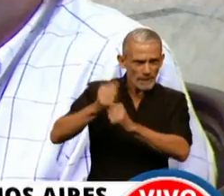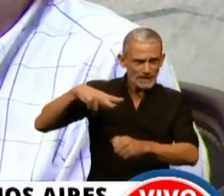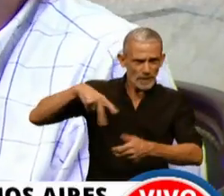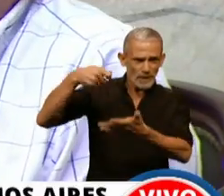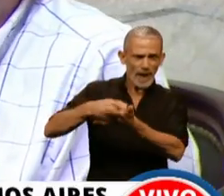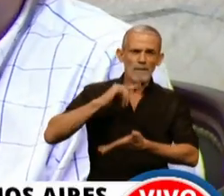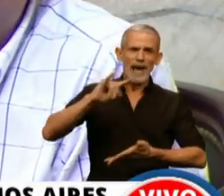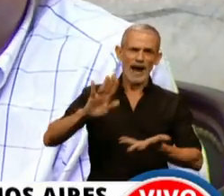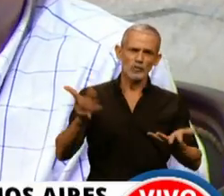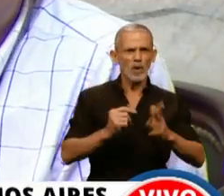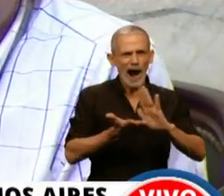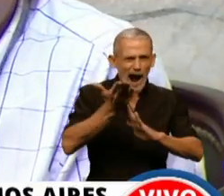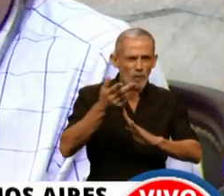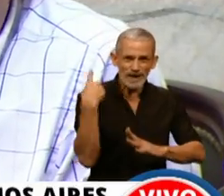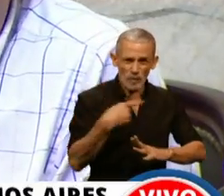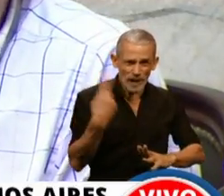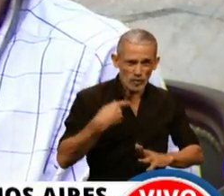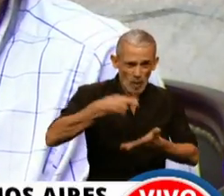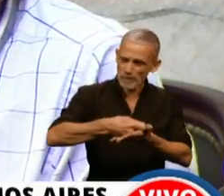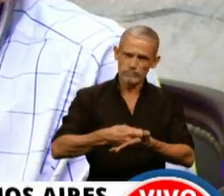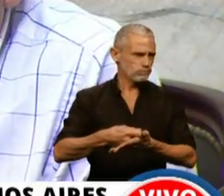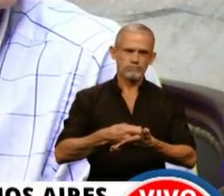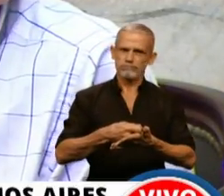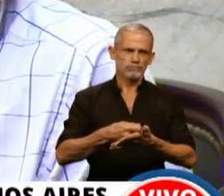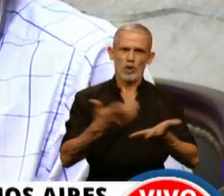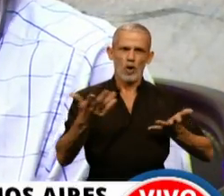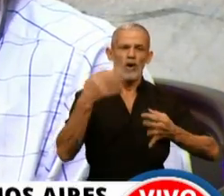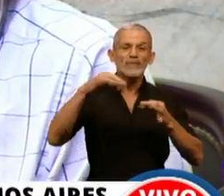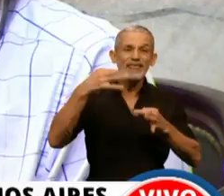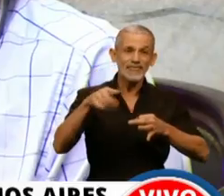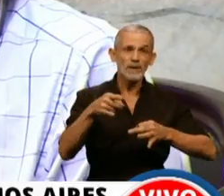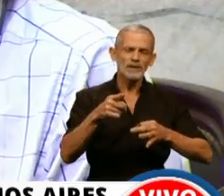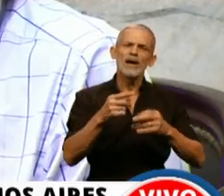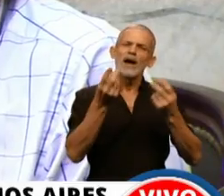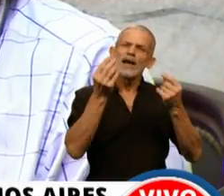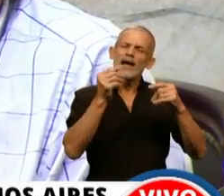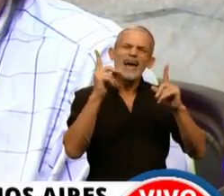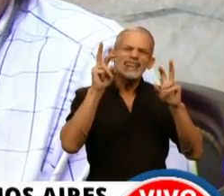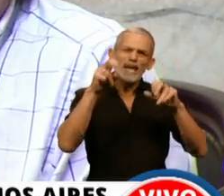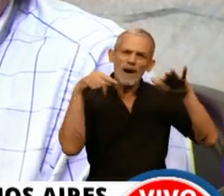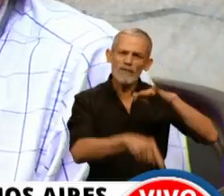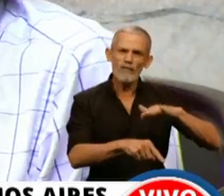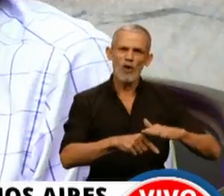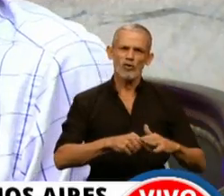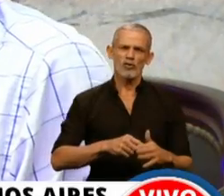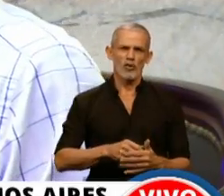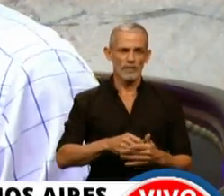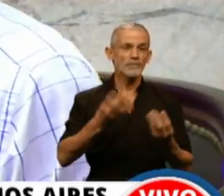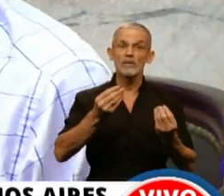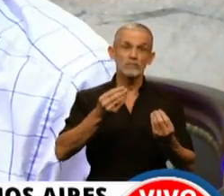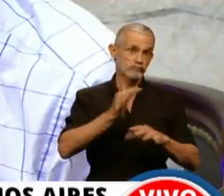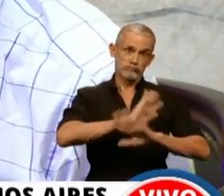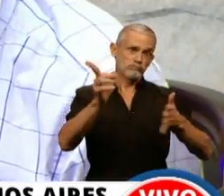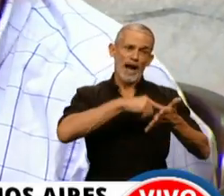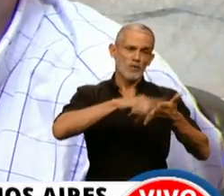no con un nuevo aumento de tarifas y hay que ir a la cuestión de fondo la cuestión de fondo pasa por declarar